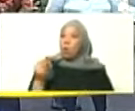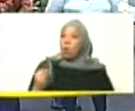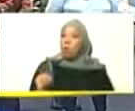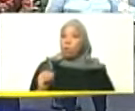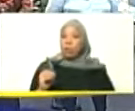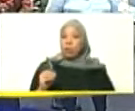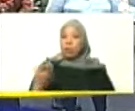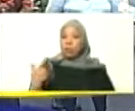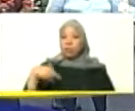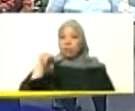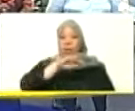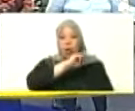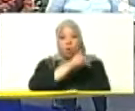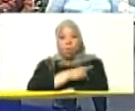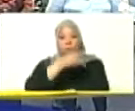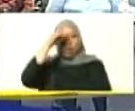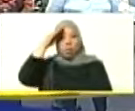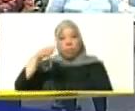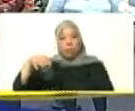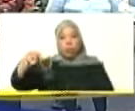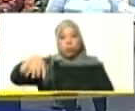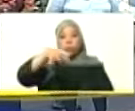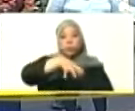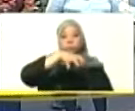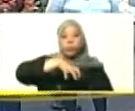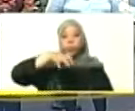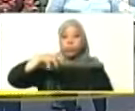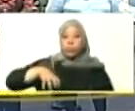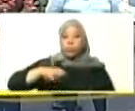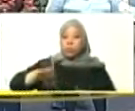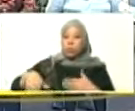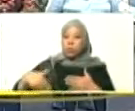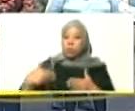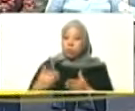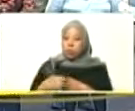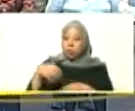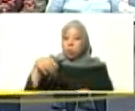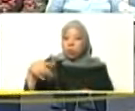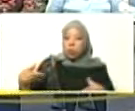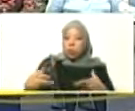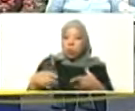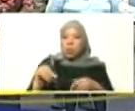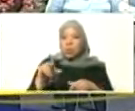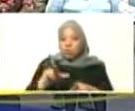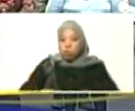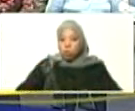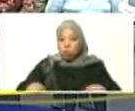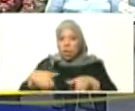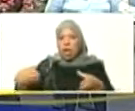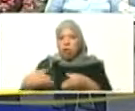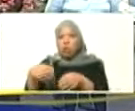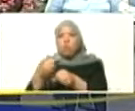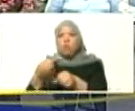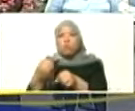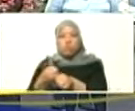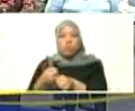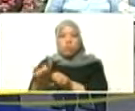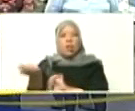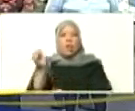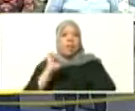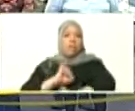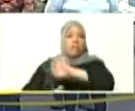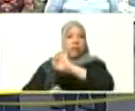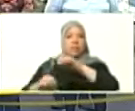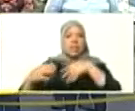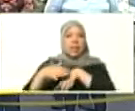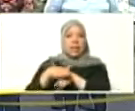poder militar desplegado a lo largo y ancho de la nación, a través de las regiones, a través de las SODIs, a través de las áreas de defensa integral, a través